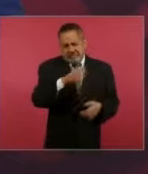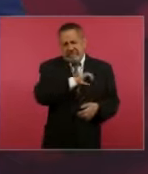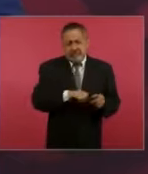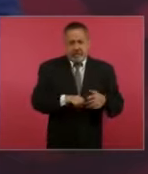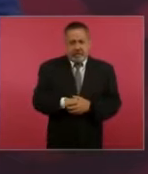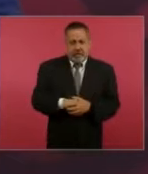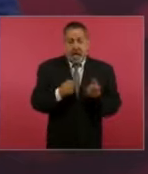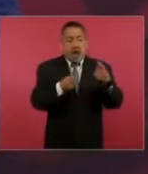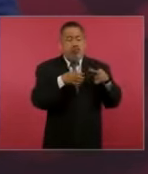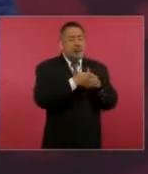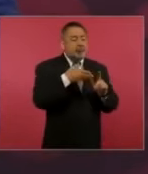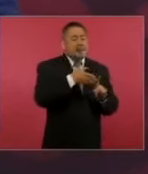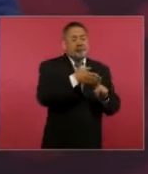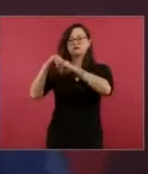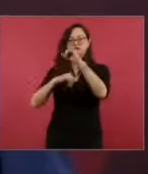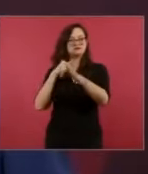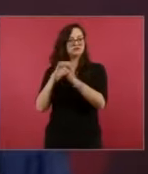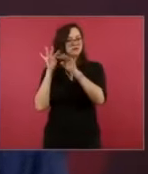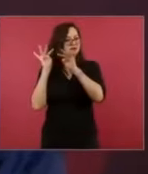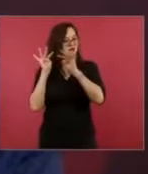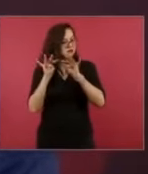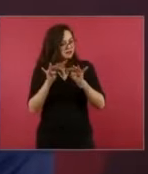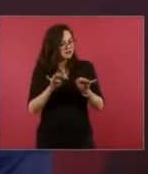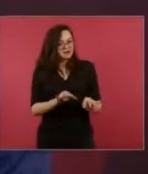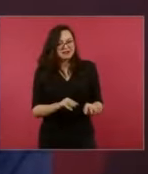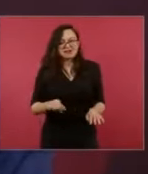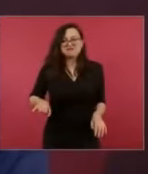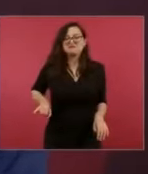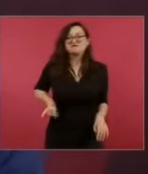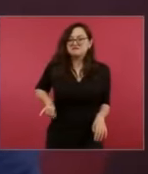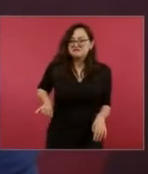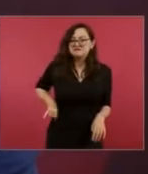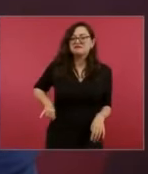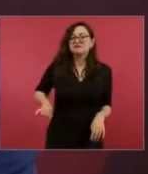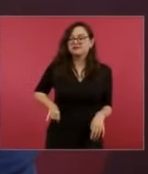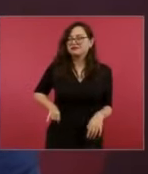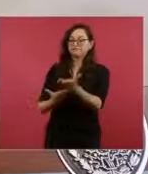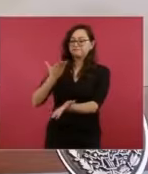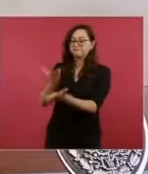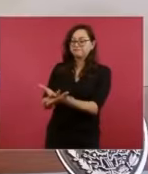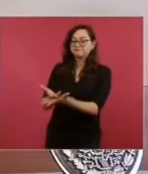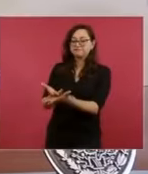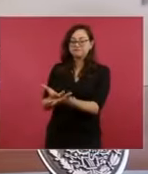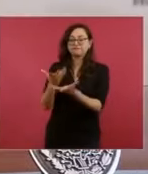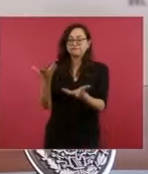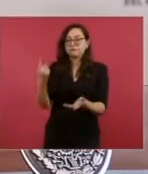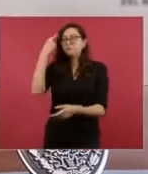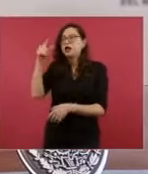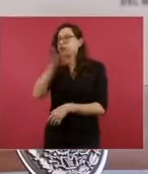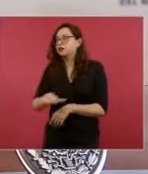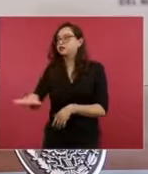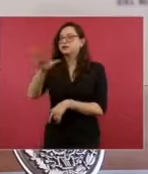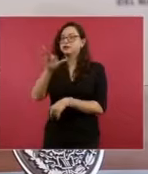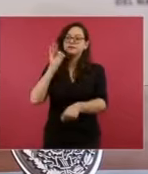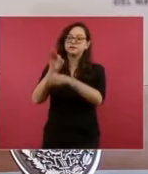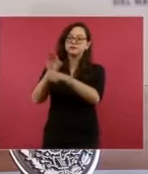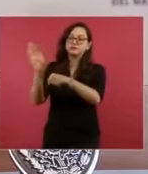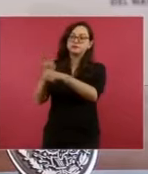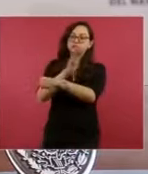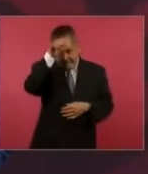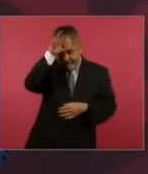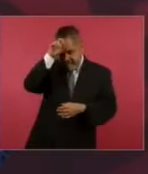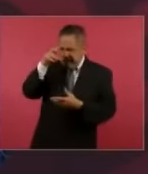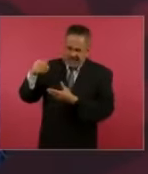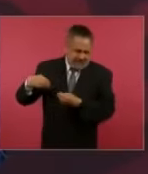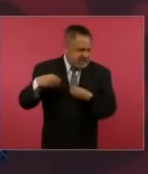impunidad este hombre tendría que estar en la cárcel no en uno de los hoteles más lujosos de América Latina pero el presidente López Obrador lo protegió dijo que su